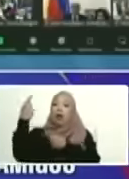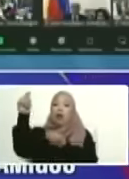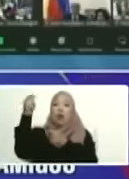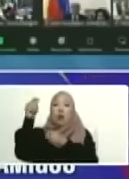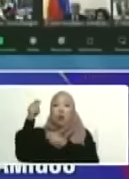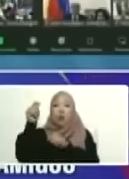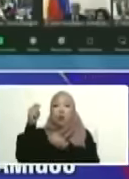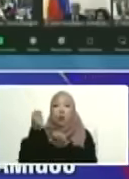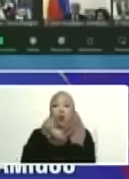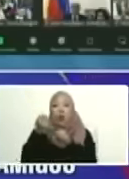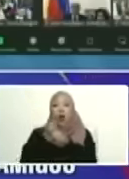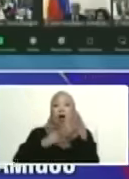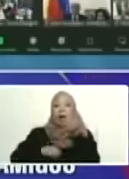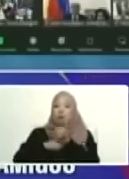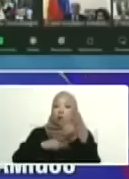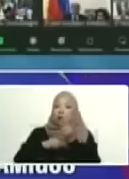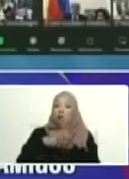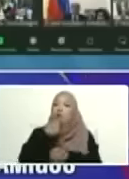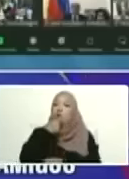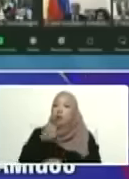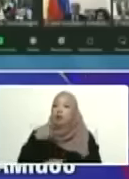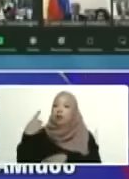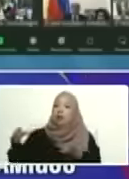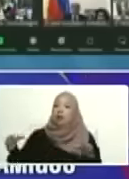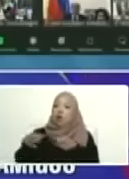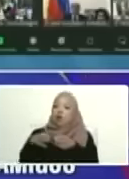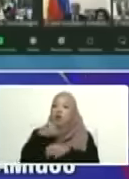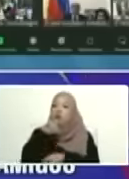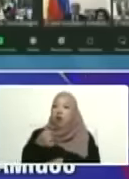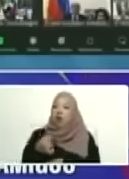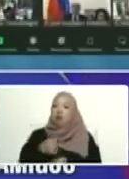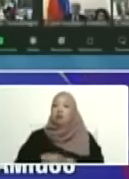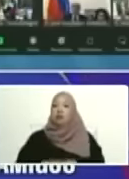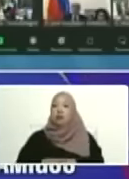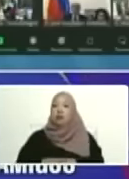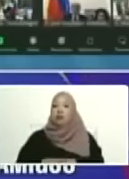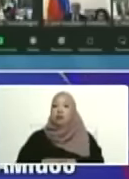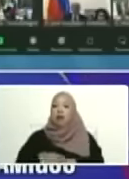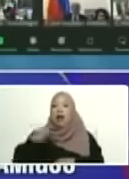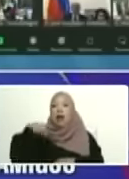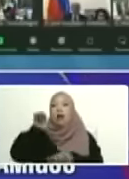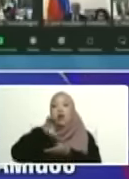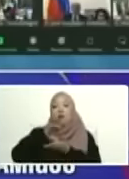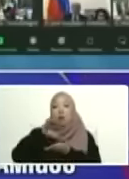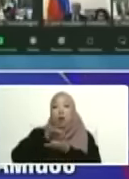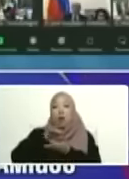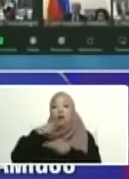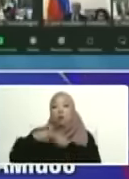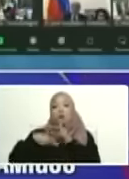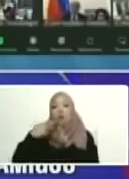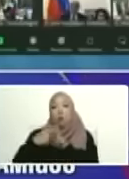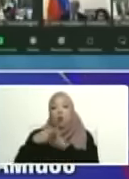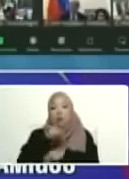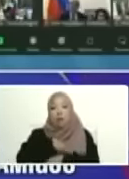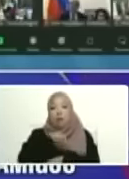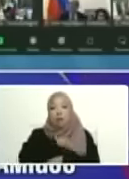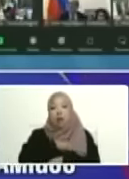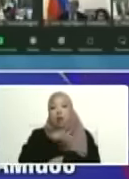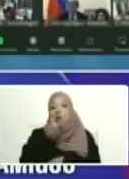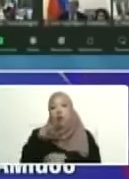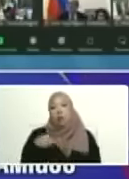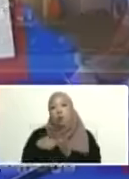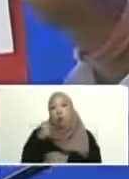su excelente apoyo en facilitar esta reunión. Puerto España, 30 de septiembre de 2011, y